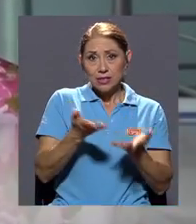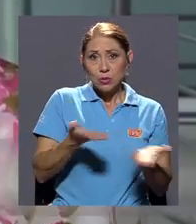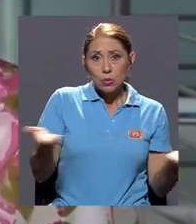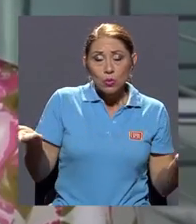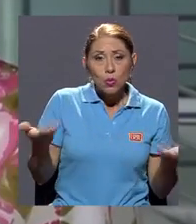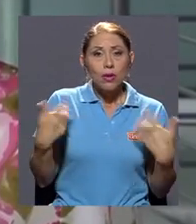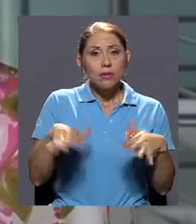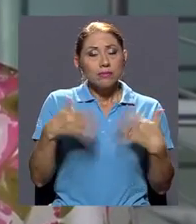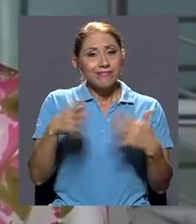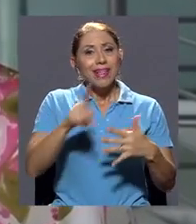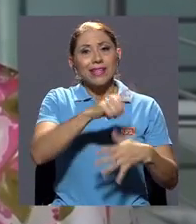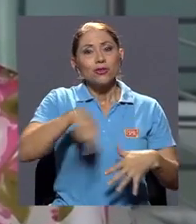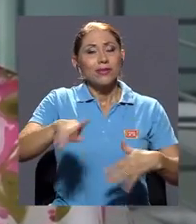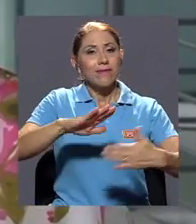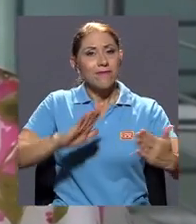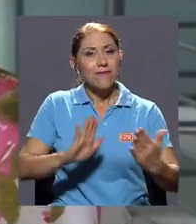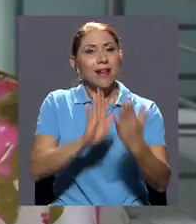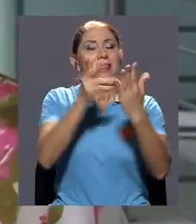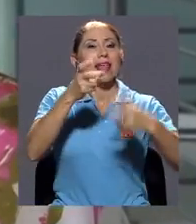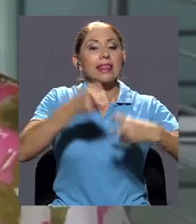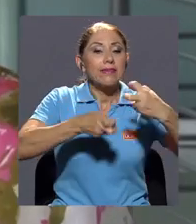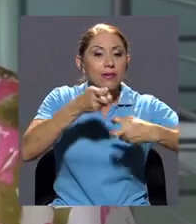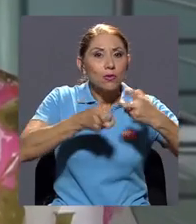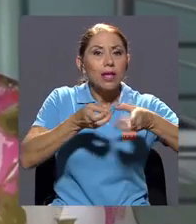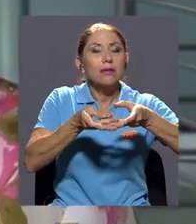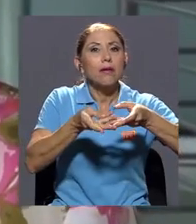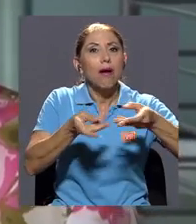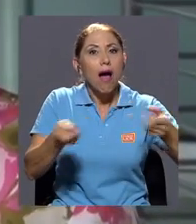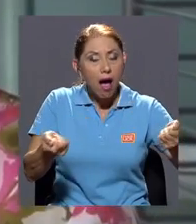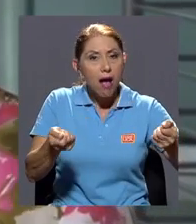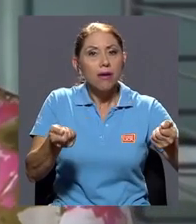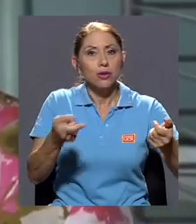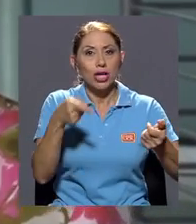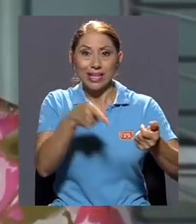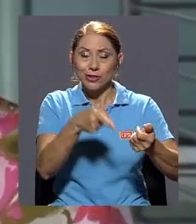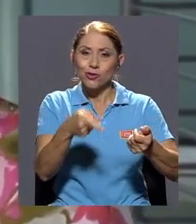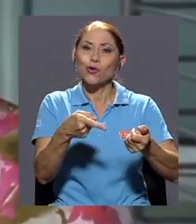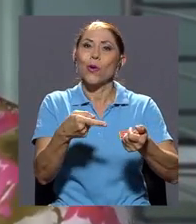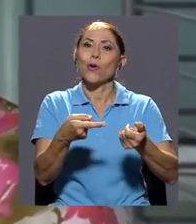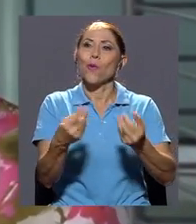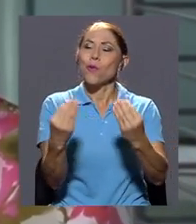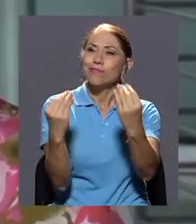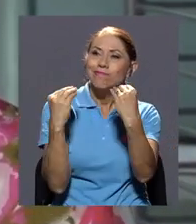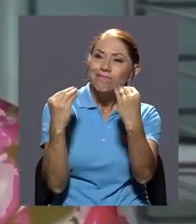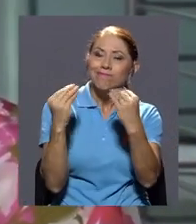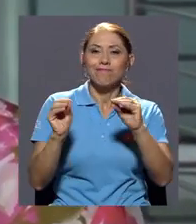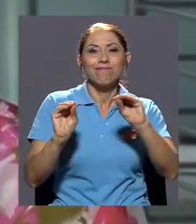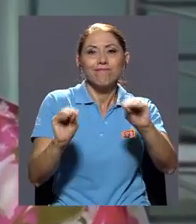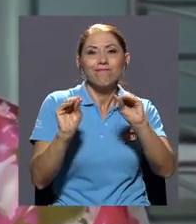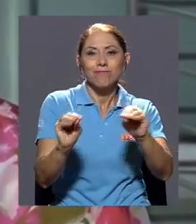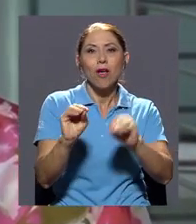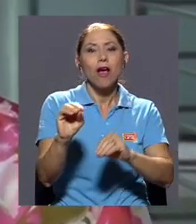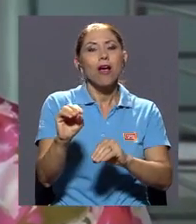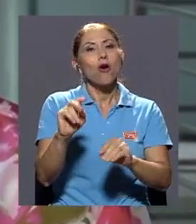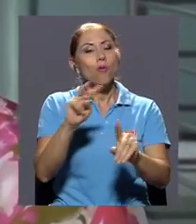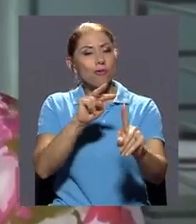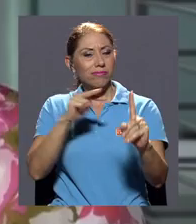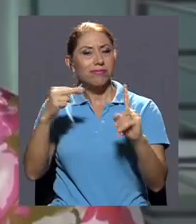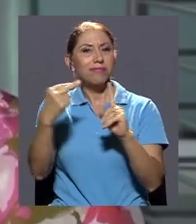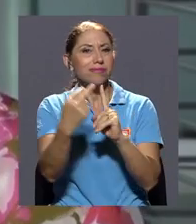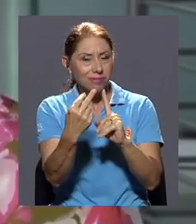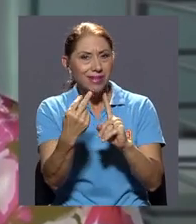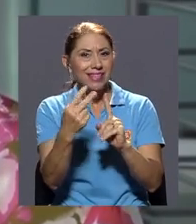enfrentan las dificultades y las resuelven, por supuesto que nos da otra escuela, nos da otra forma de mirar las